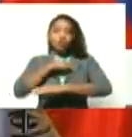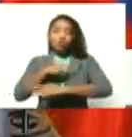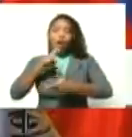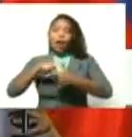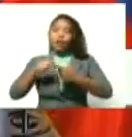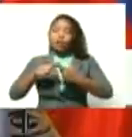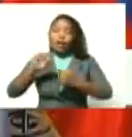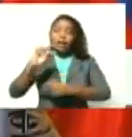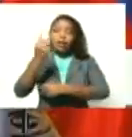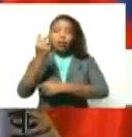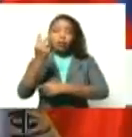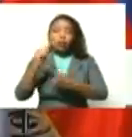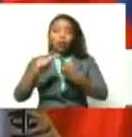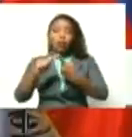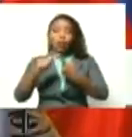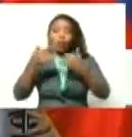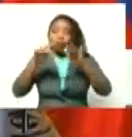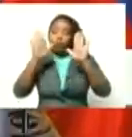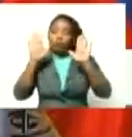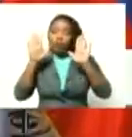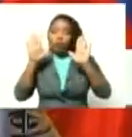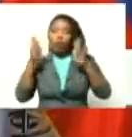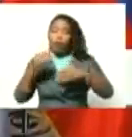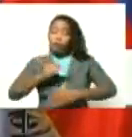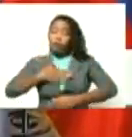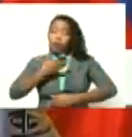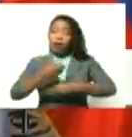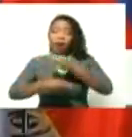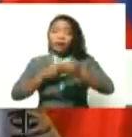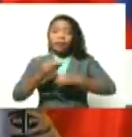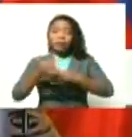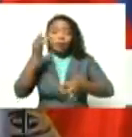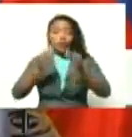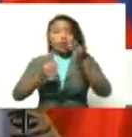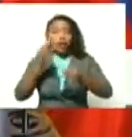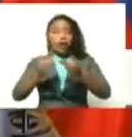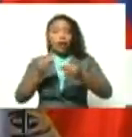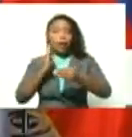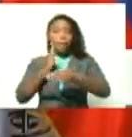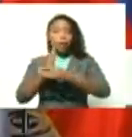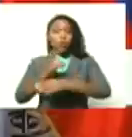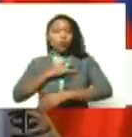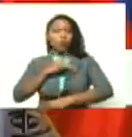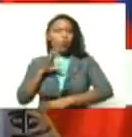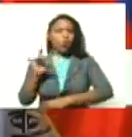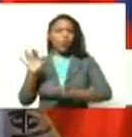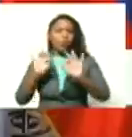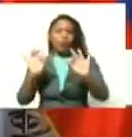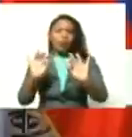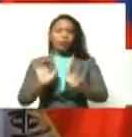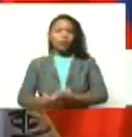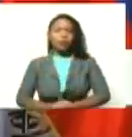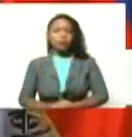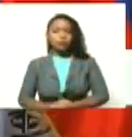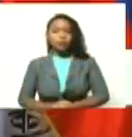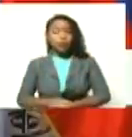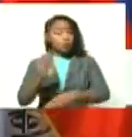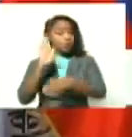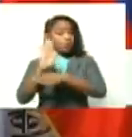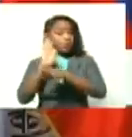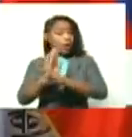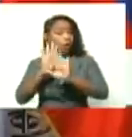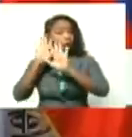ante el segundo supuesto en que pudiera incurrir un fiscal de omisión dolosa. Cuidado con